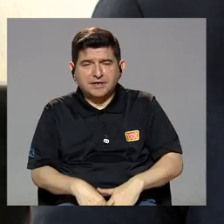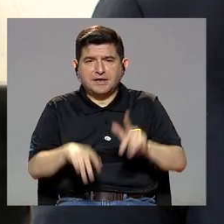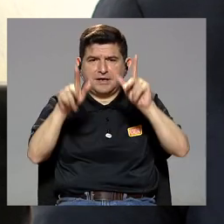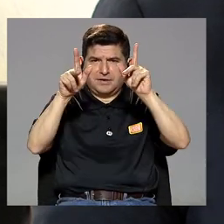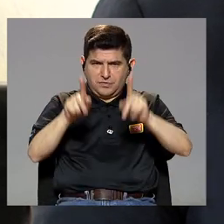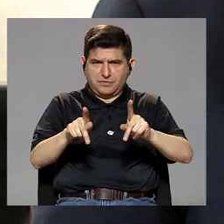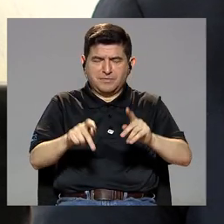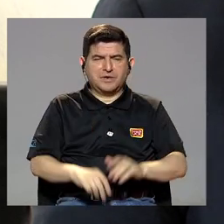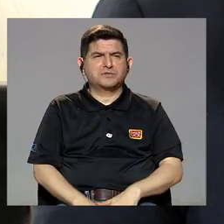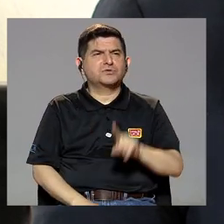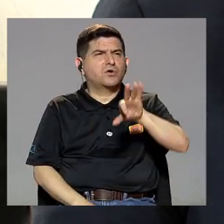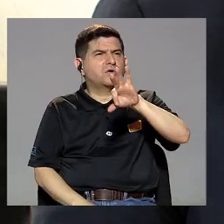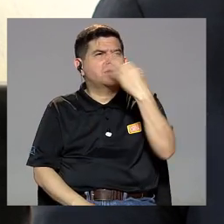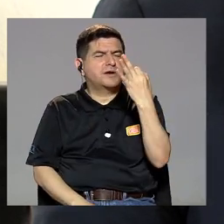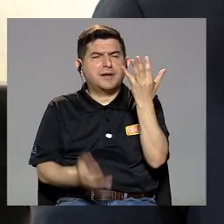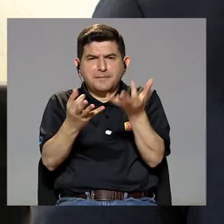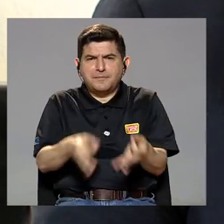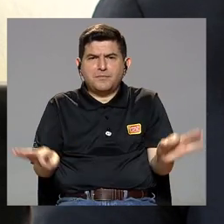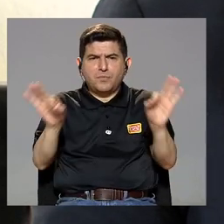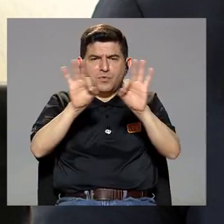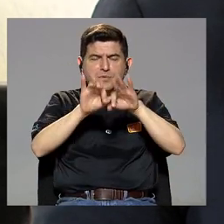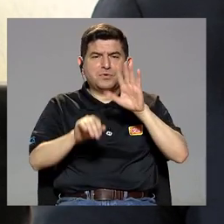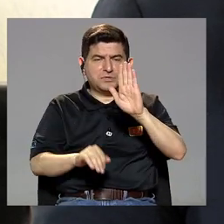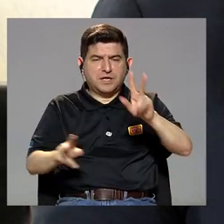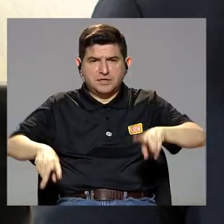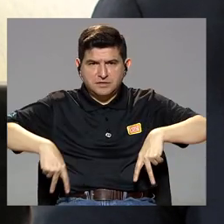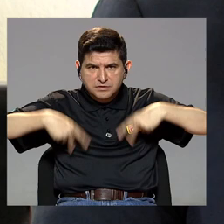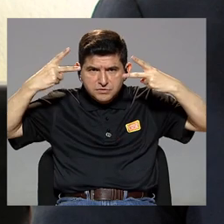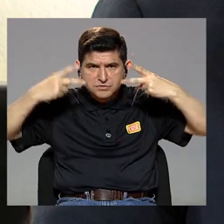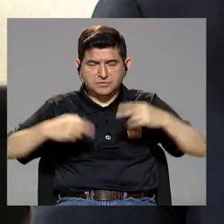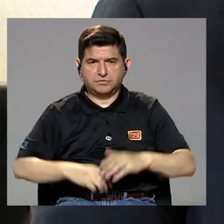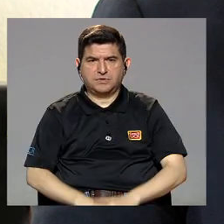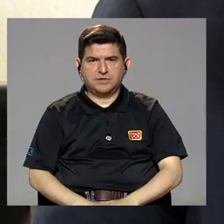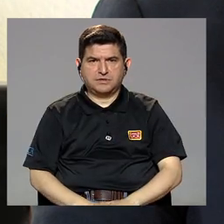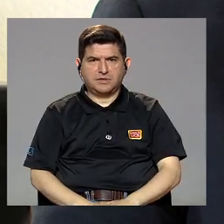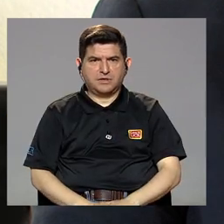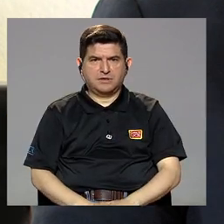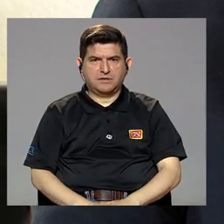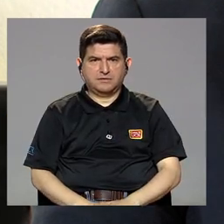fue de algún modo fundamental en su vida fue